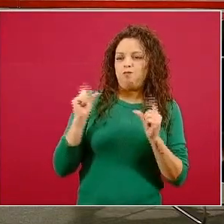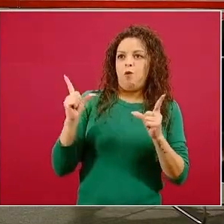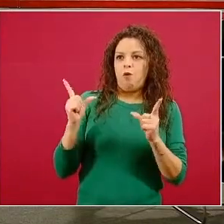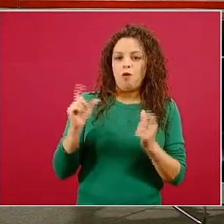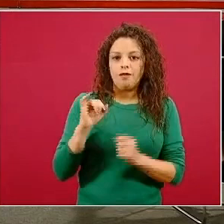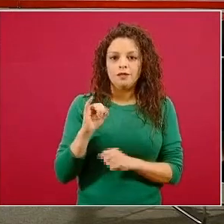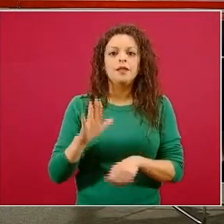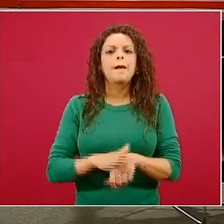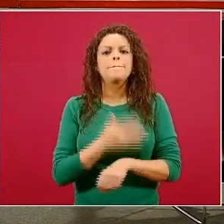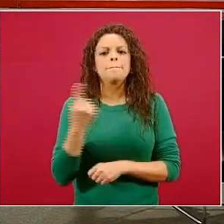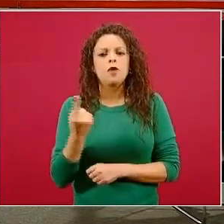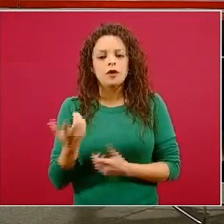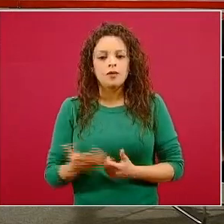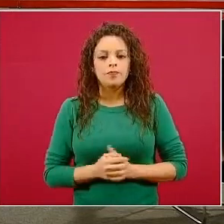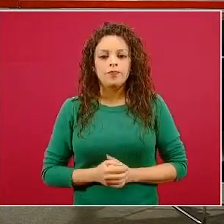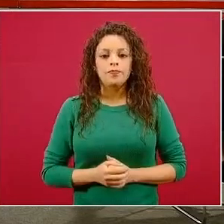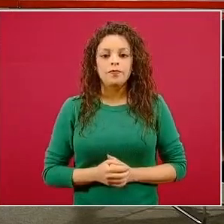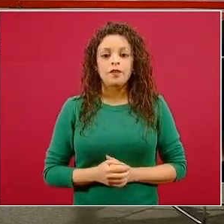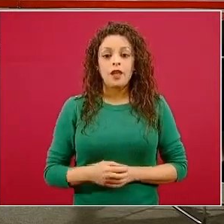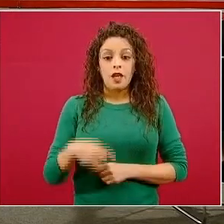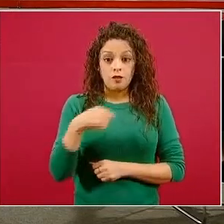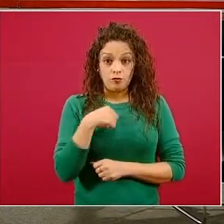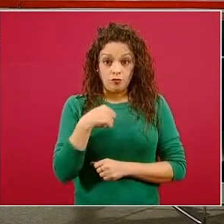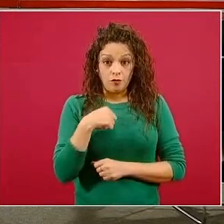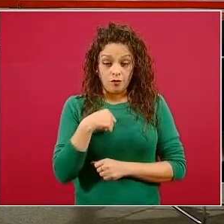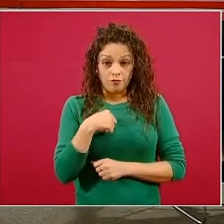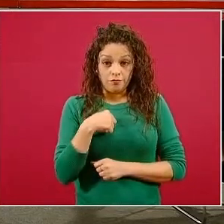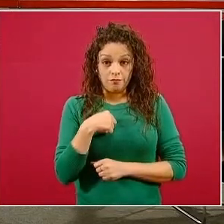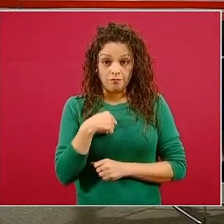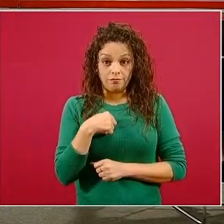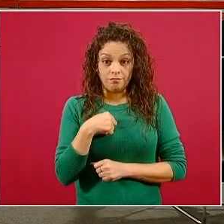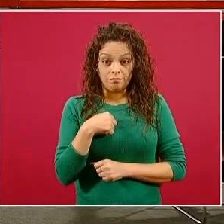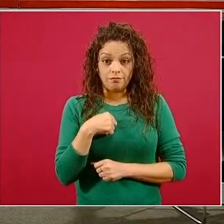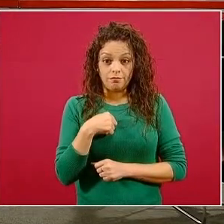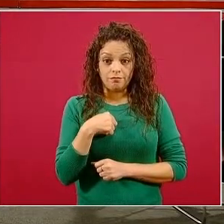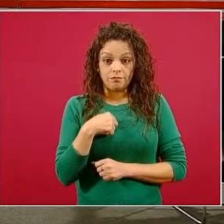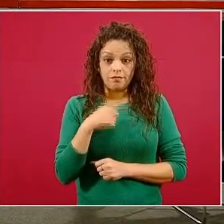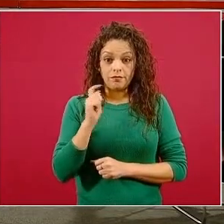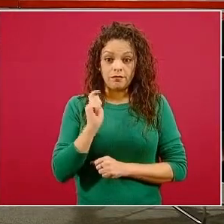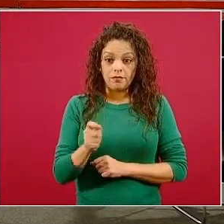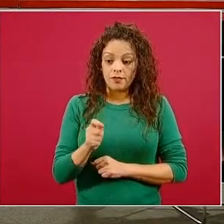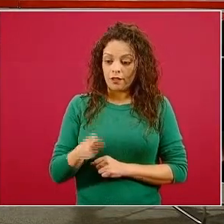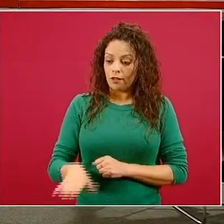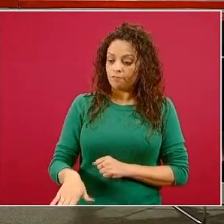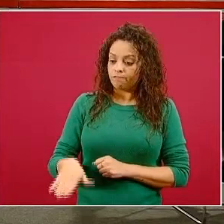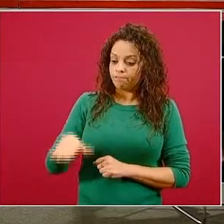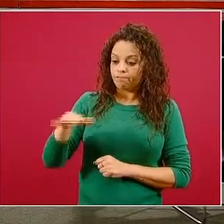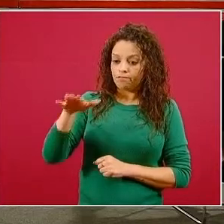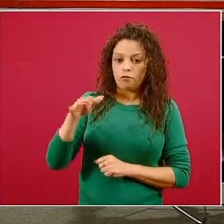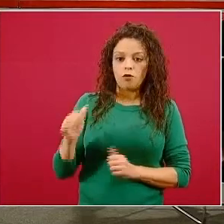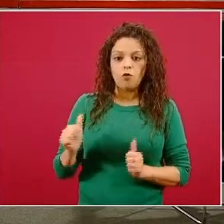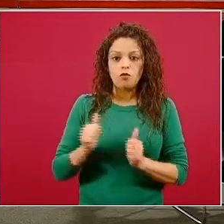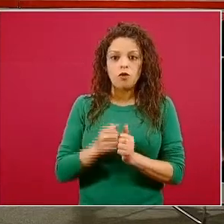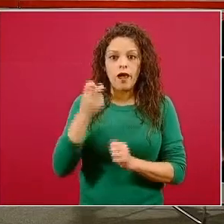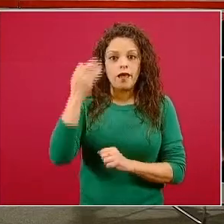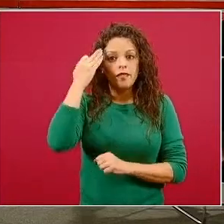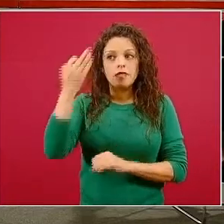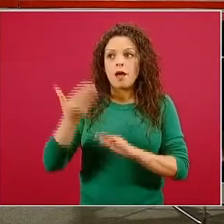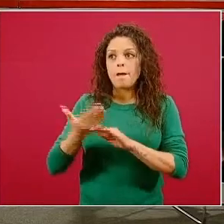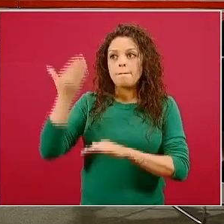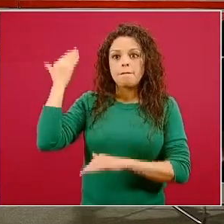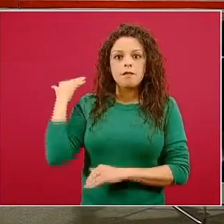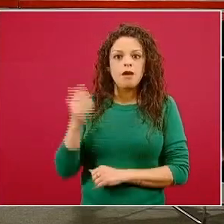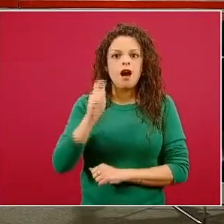muy en particular porque yo soy de la generación que debió crecer con la pandemia en aquel tiempo